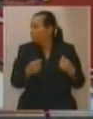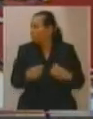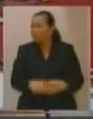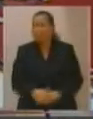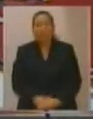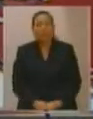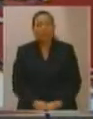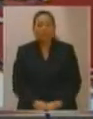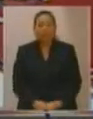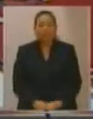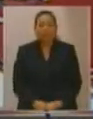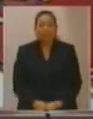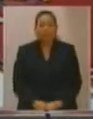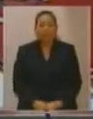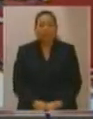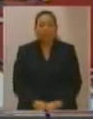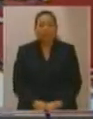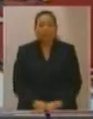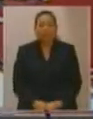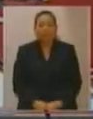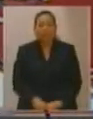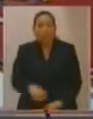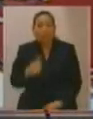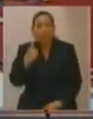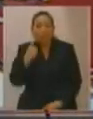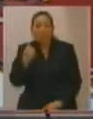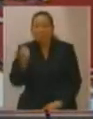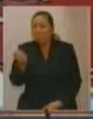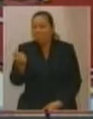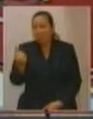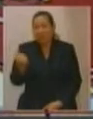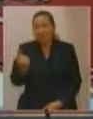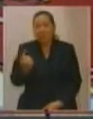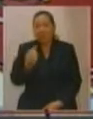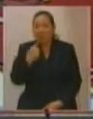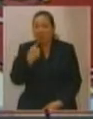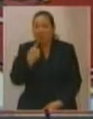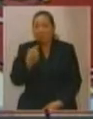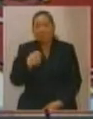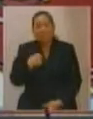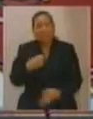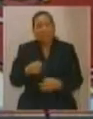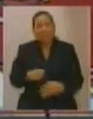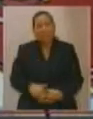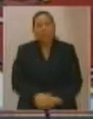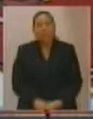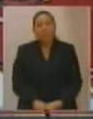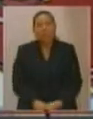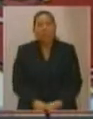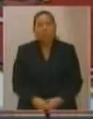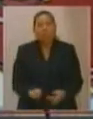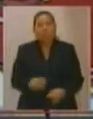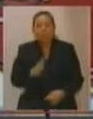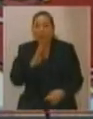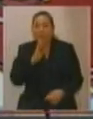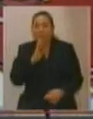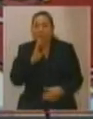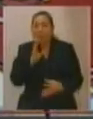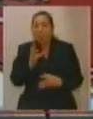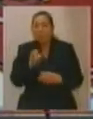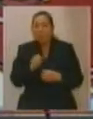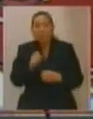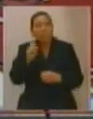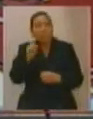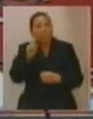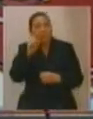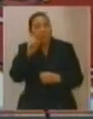señor presidente. Uno de ellos, que siempre recordaré, que me explicó, señora, cuando hablan de opción